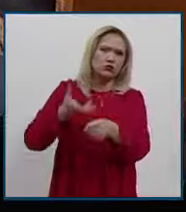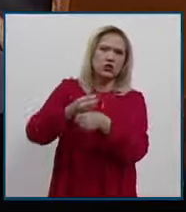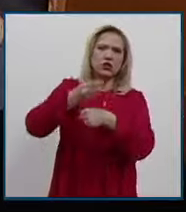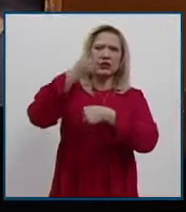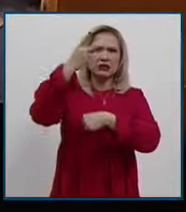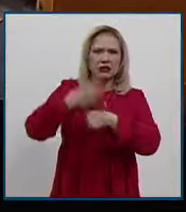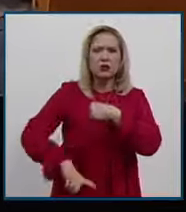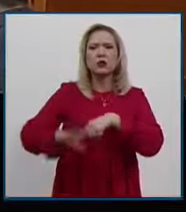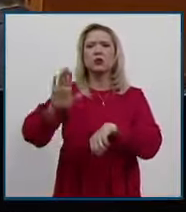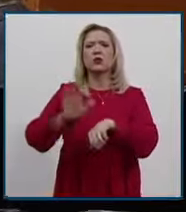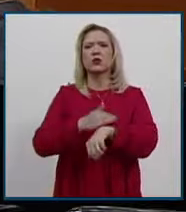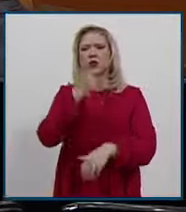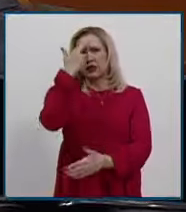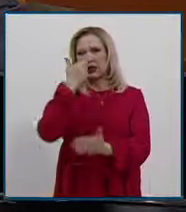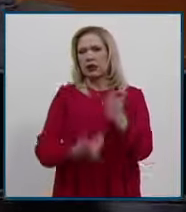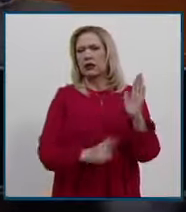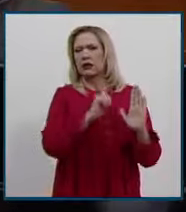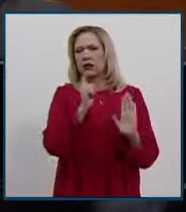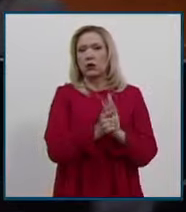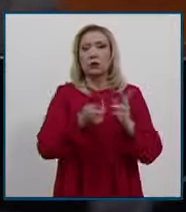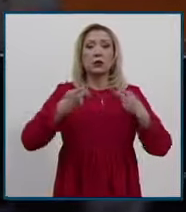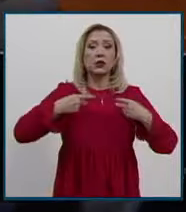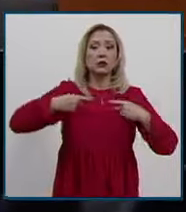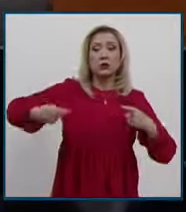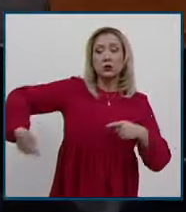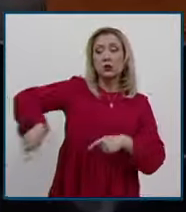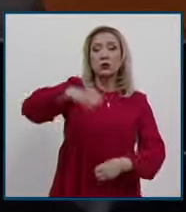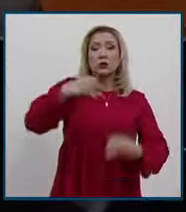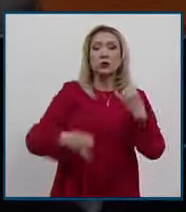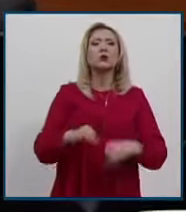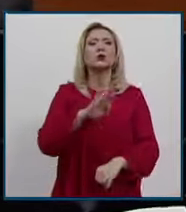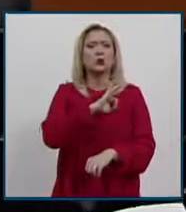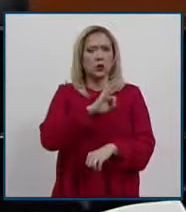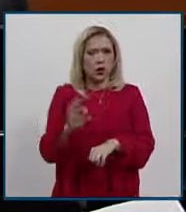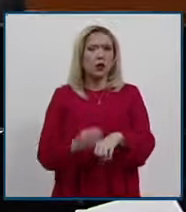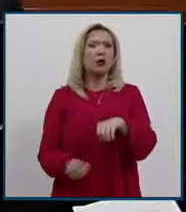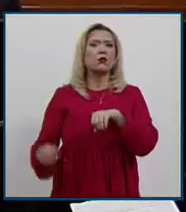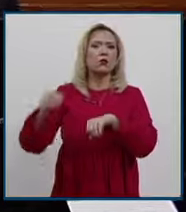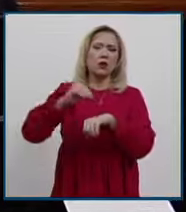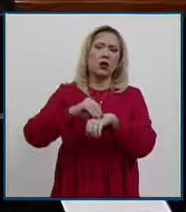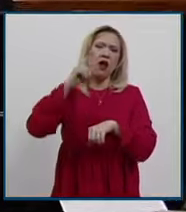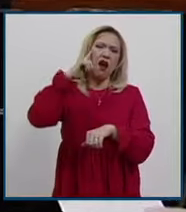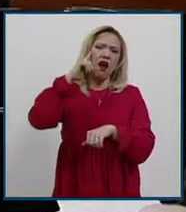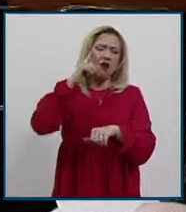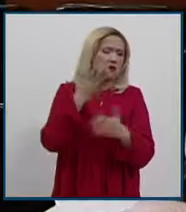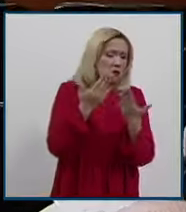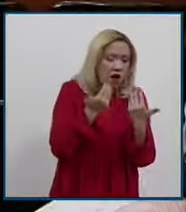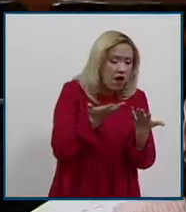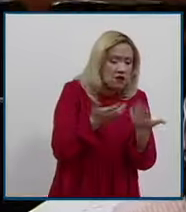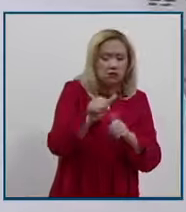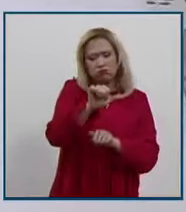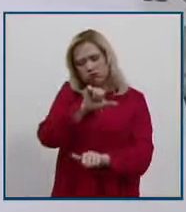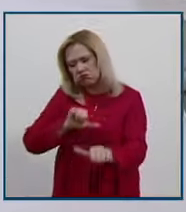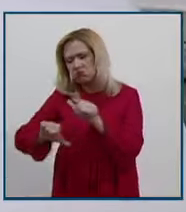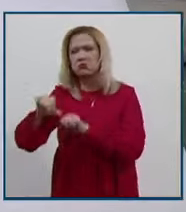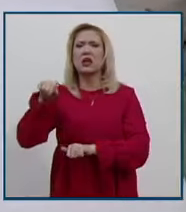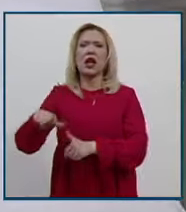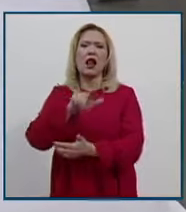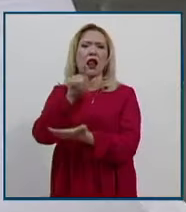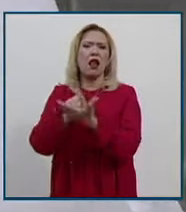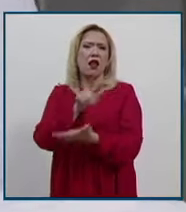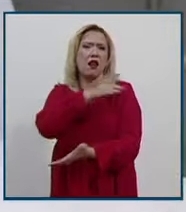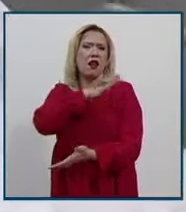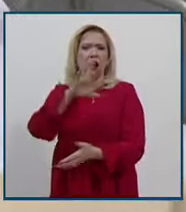daño causado por un delito las personas juzgadoras pueden aplicar de forma supletoria la Ley General de víctimas esto al